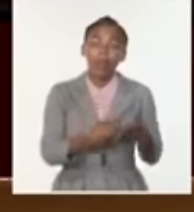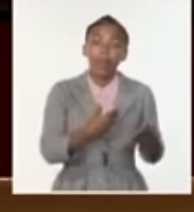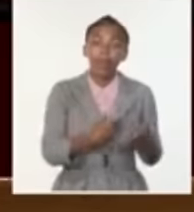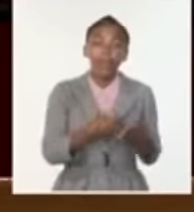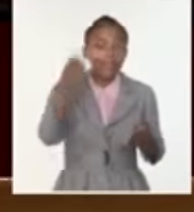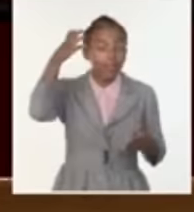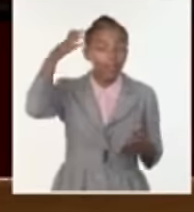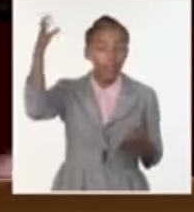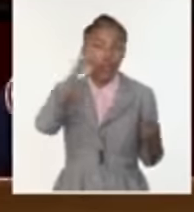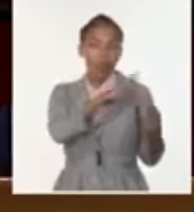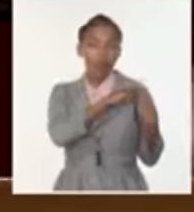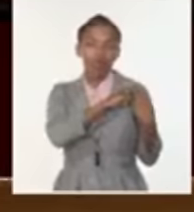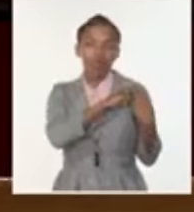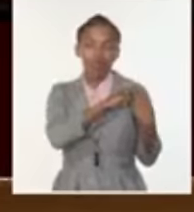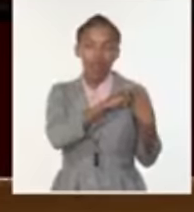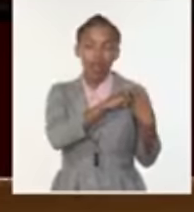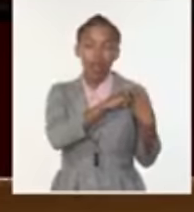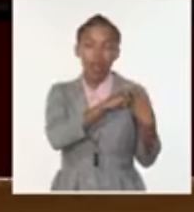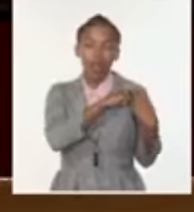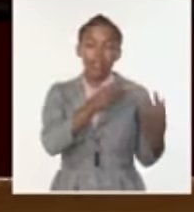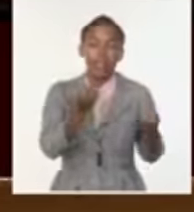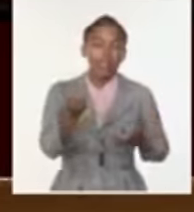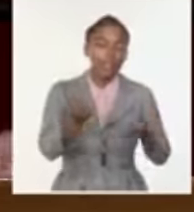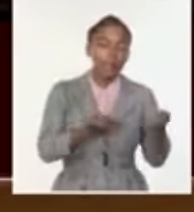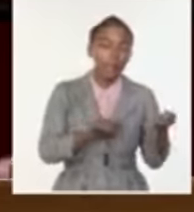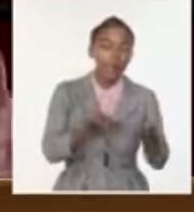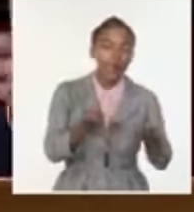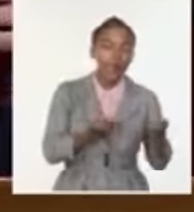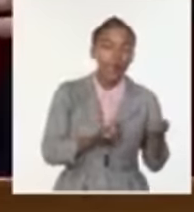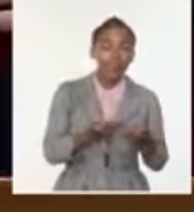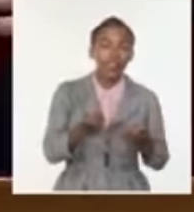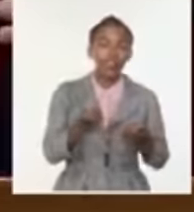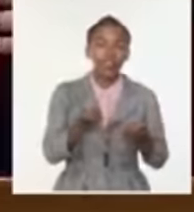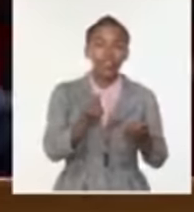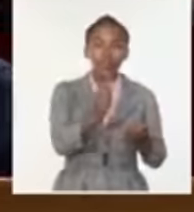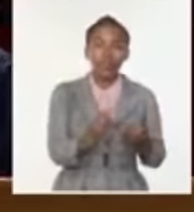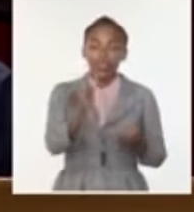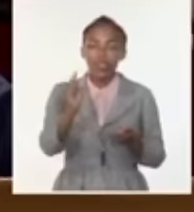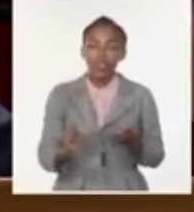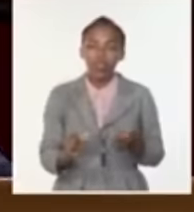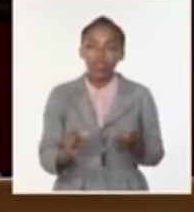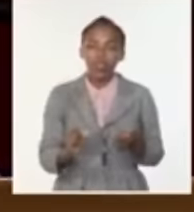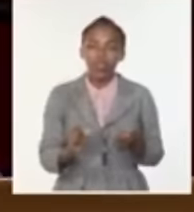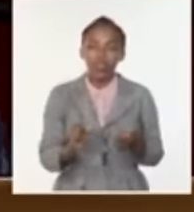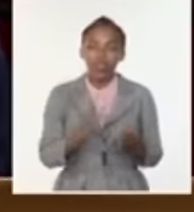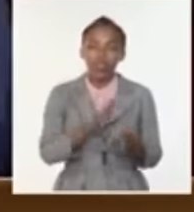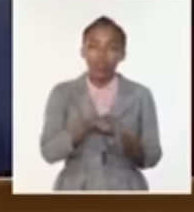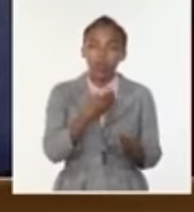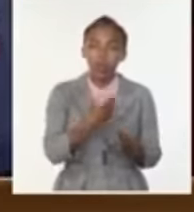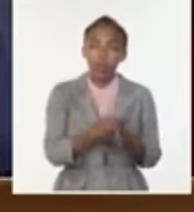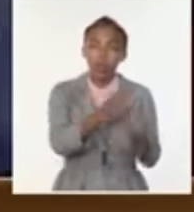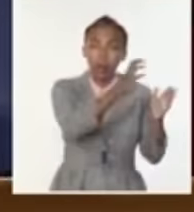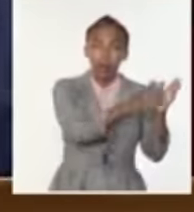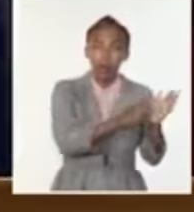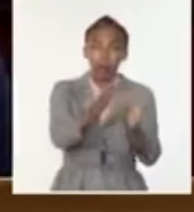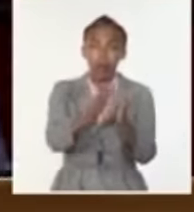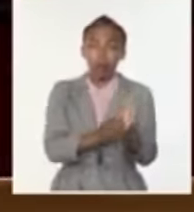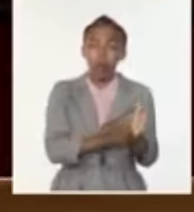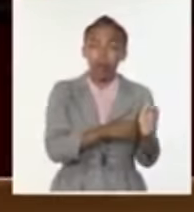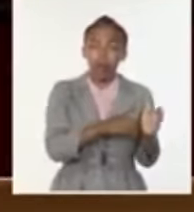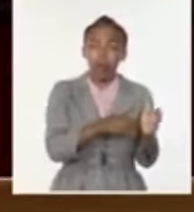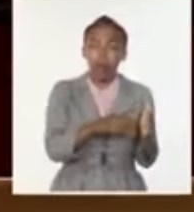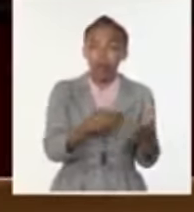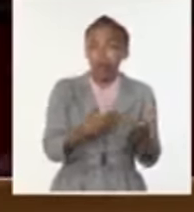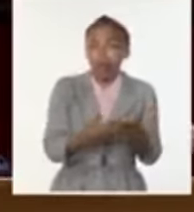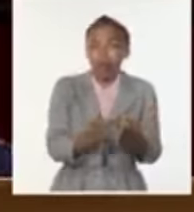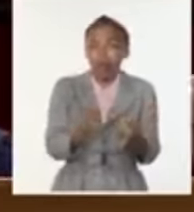responsabilidad del transporte de pasajeros, lo que van a hacer arrendar todo el transporte bajo la excusa de que no